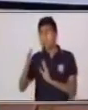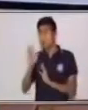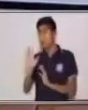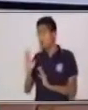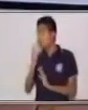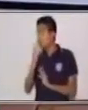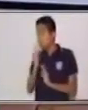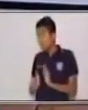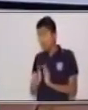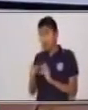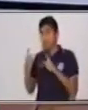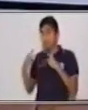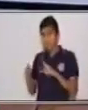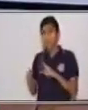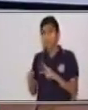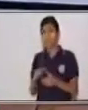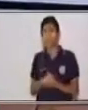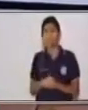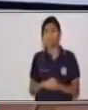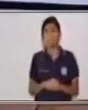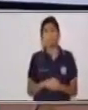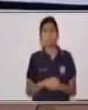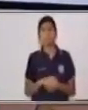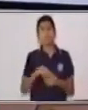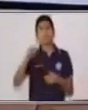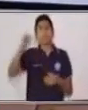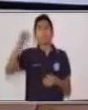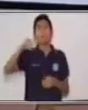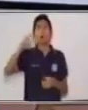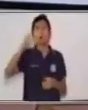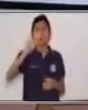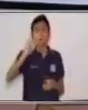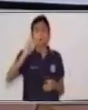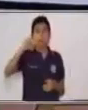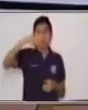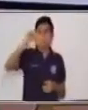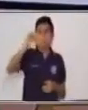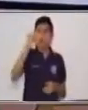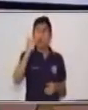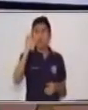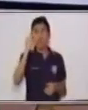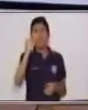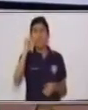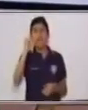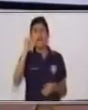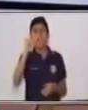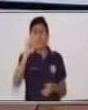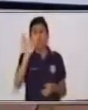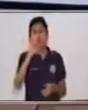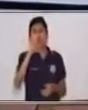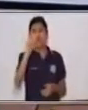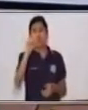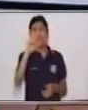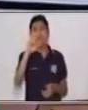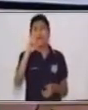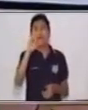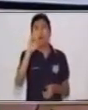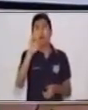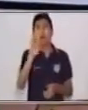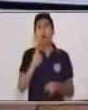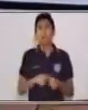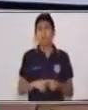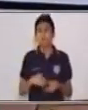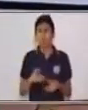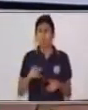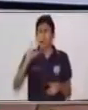su funciona como un adjetivo posesivo, es un modificador directo. Los. Hoy, profe, aquí